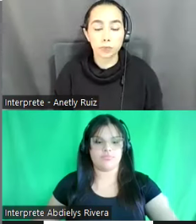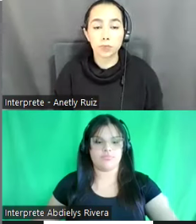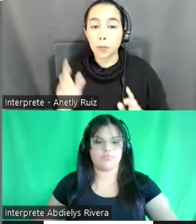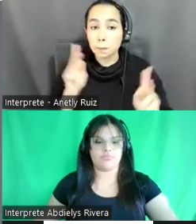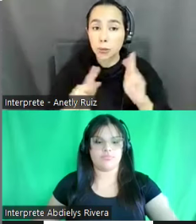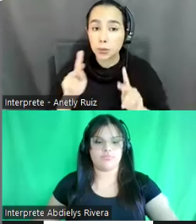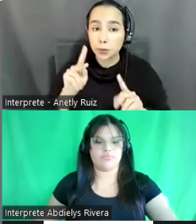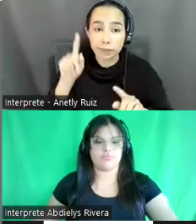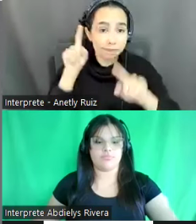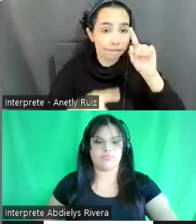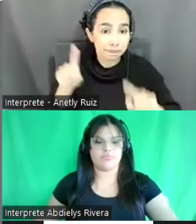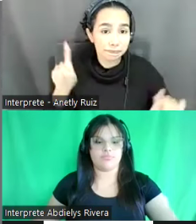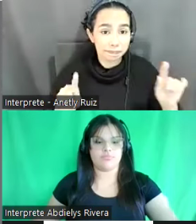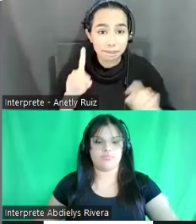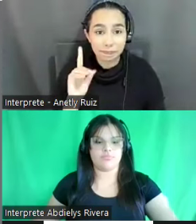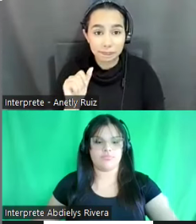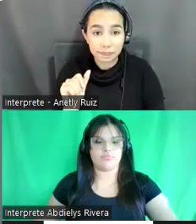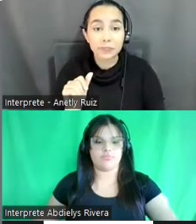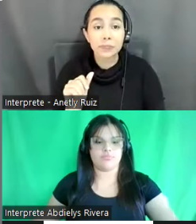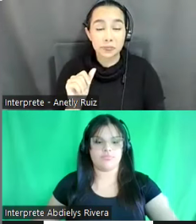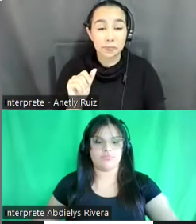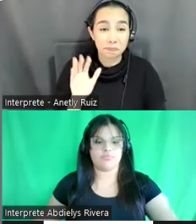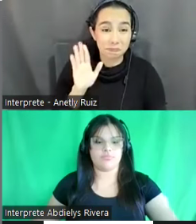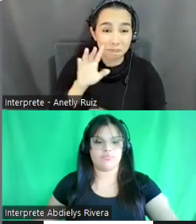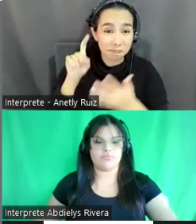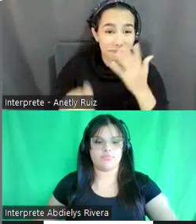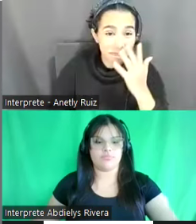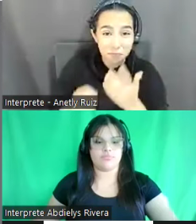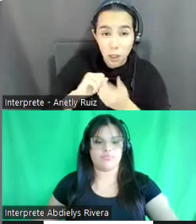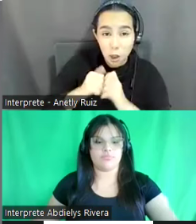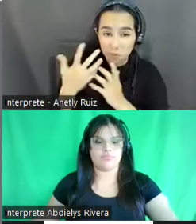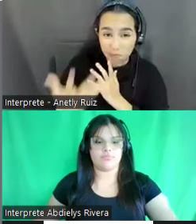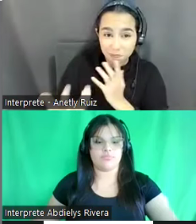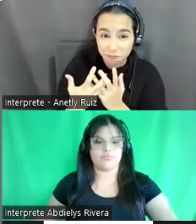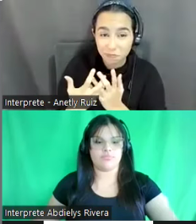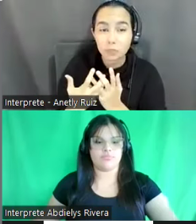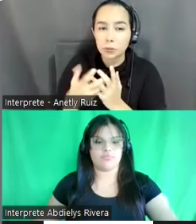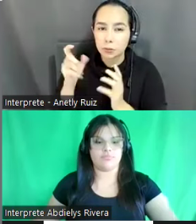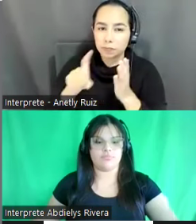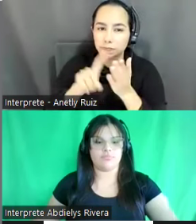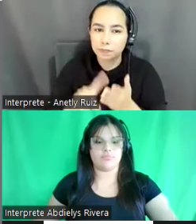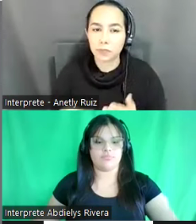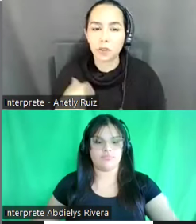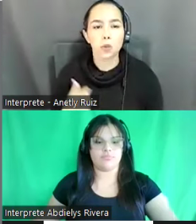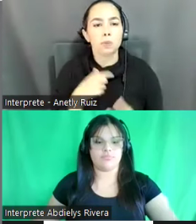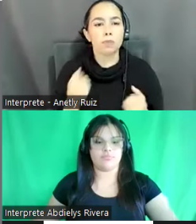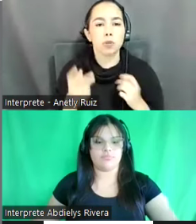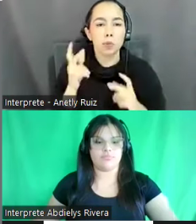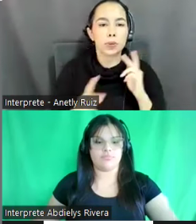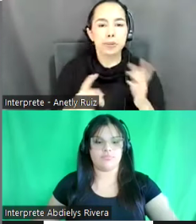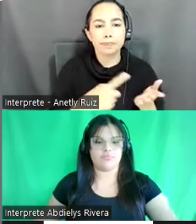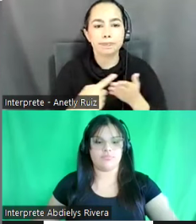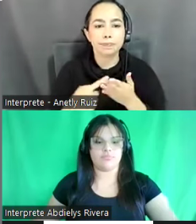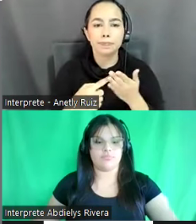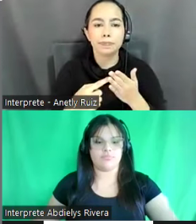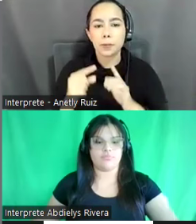sus necesidades. Es una realidad. Se habla mucho de equidad, todavía hay mucho camino